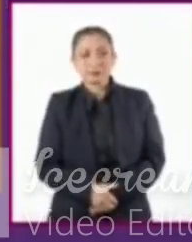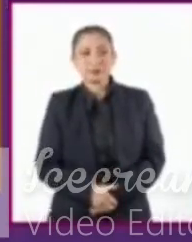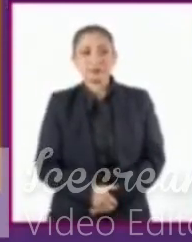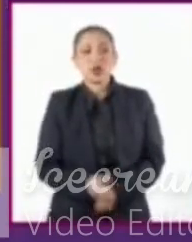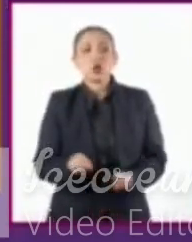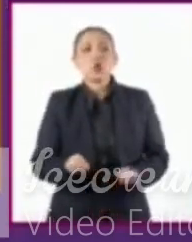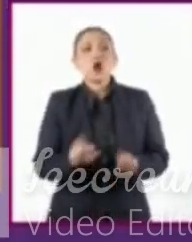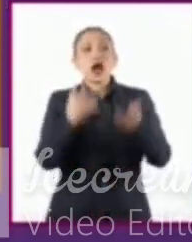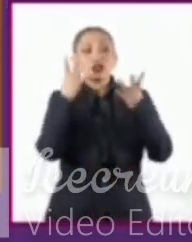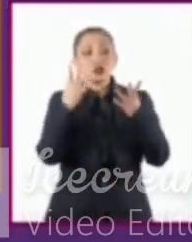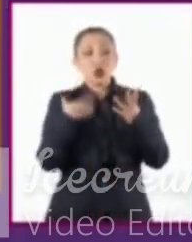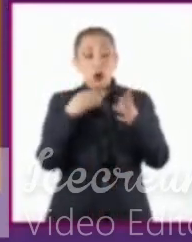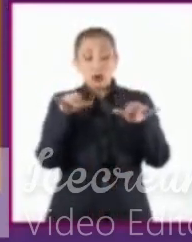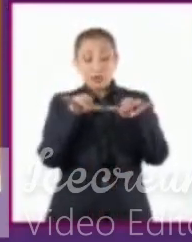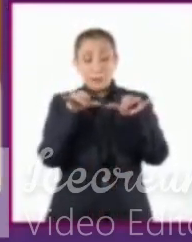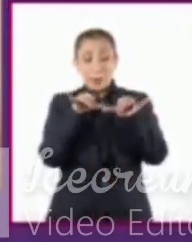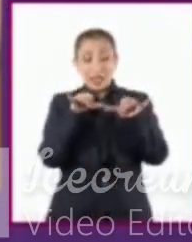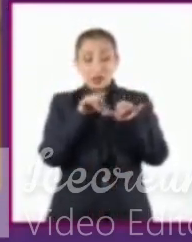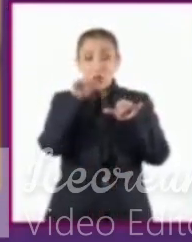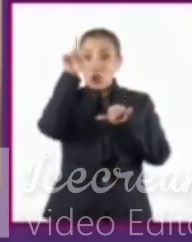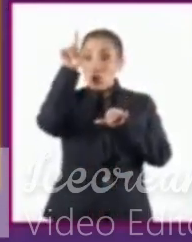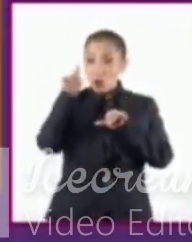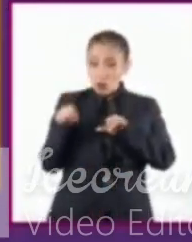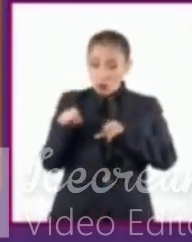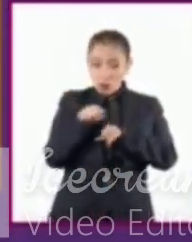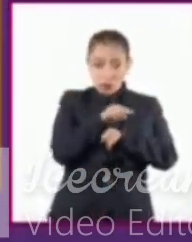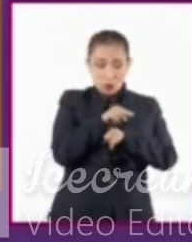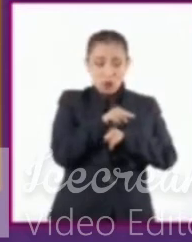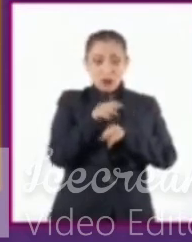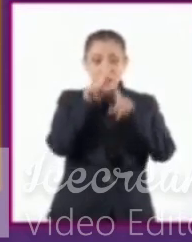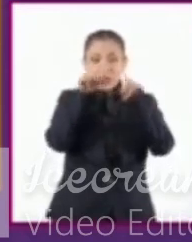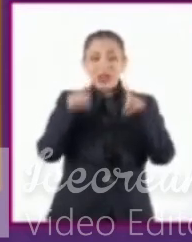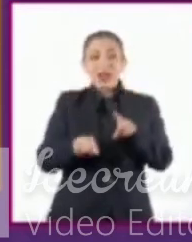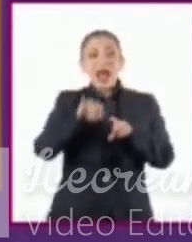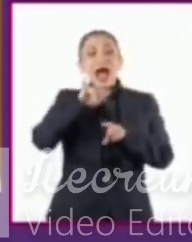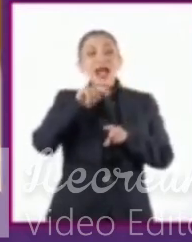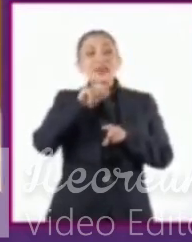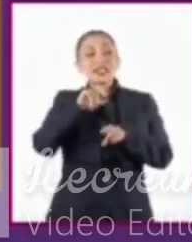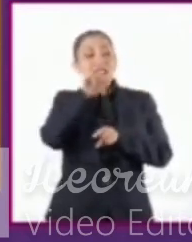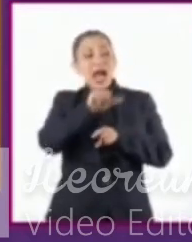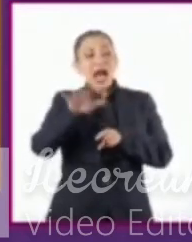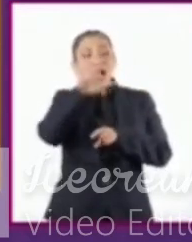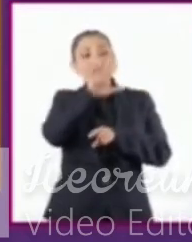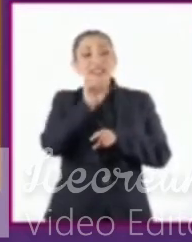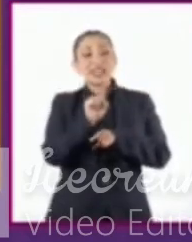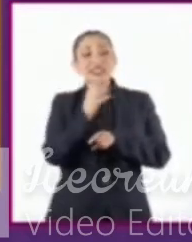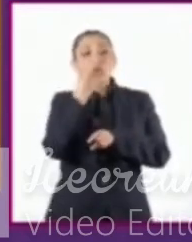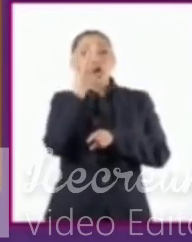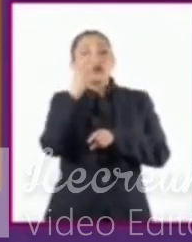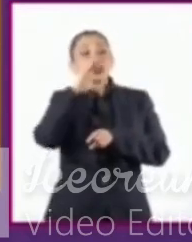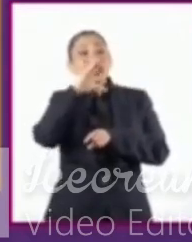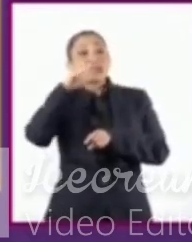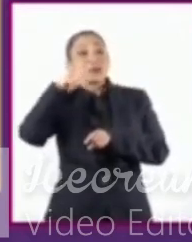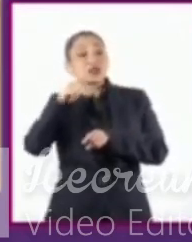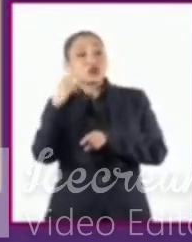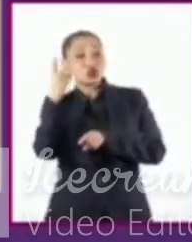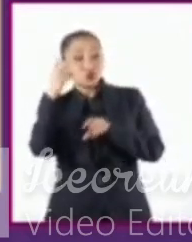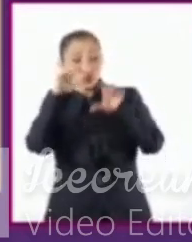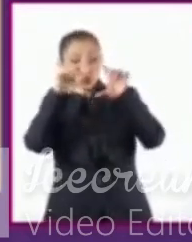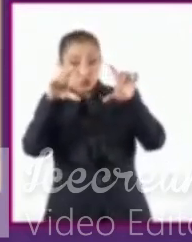¿De cuánto tendrían que ser las medidas de los lados de un tablero de ajedrez si su área es de 64 centímetros